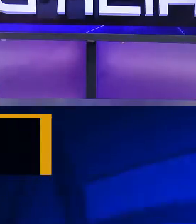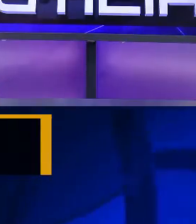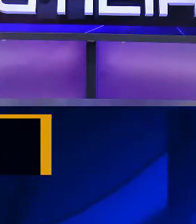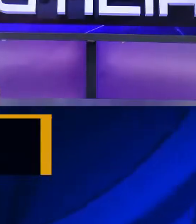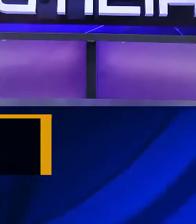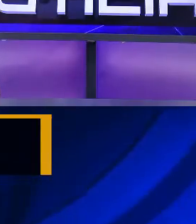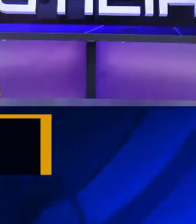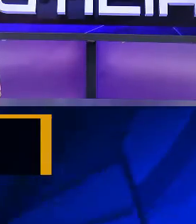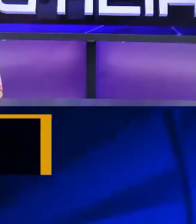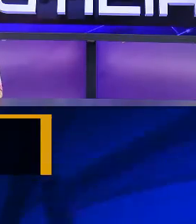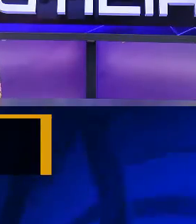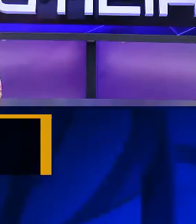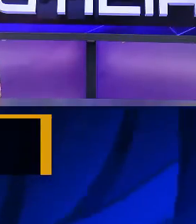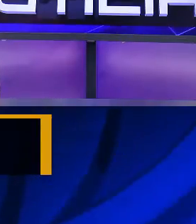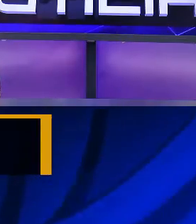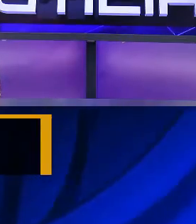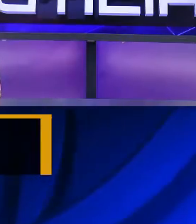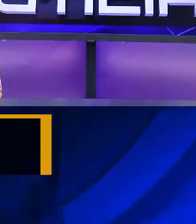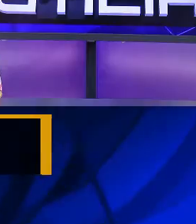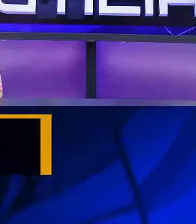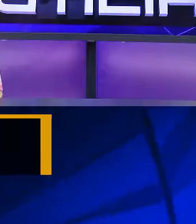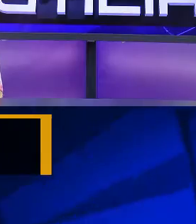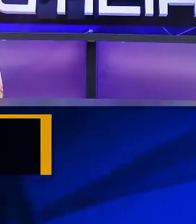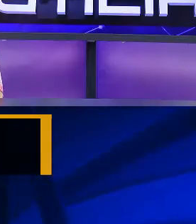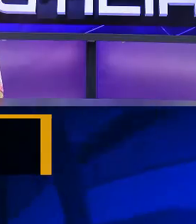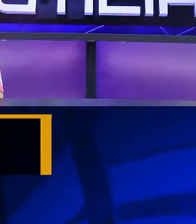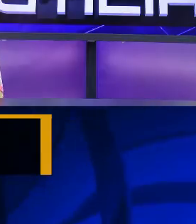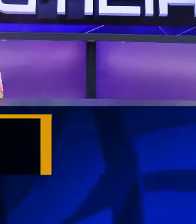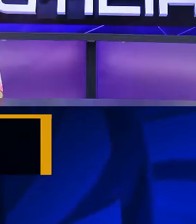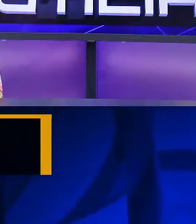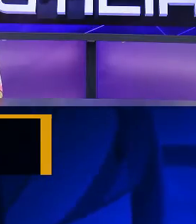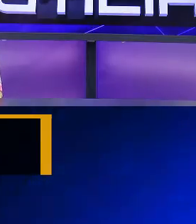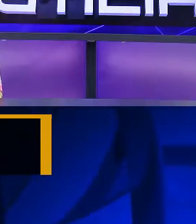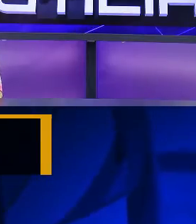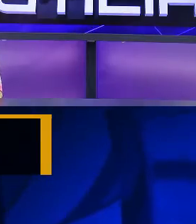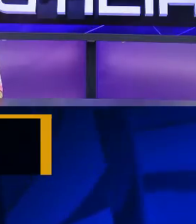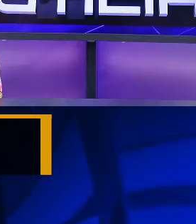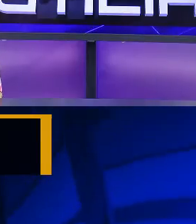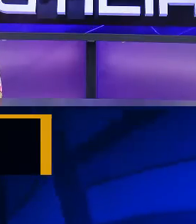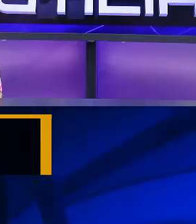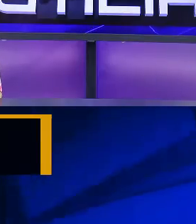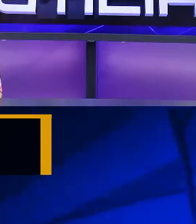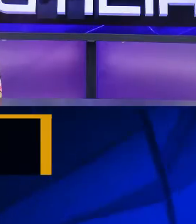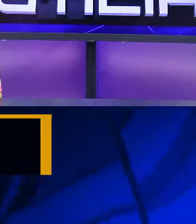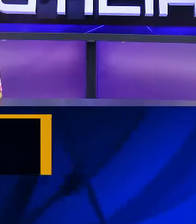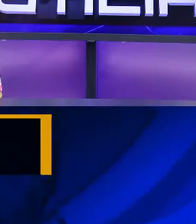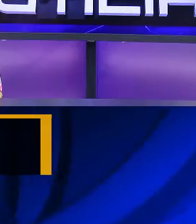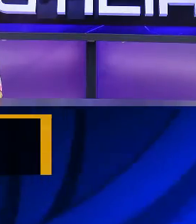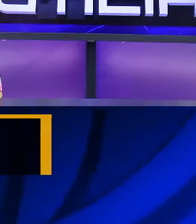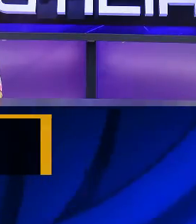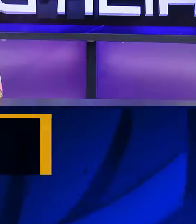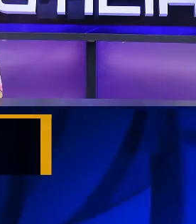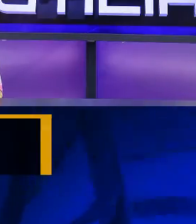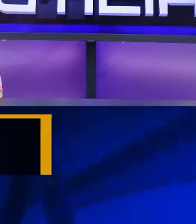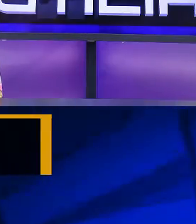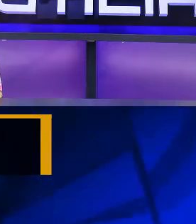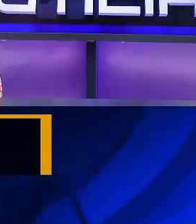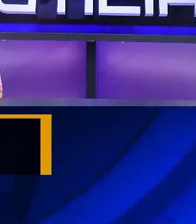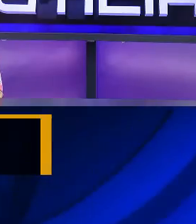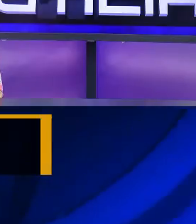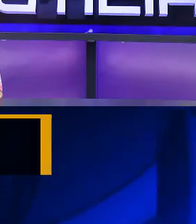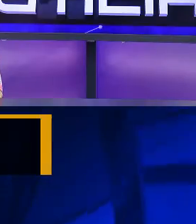deducimos que no iba, pero todo indica que sí está. Juan Guillermo Cuadrado en su cuenta de Twitter dijo listos con este guerrero para afrontar esta lucha,